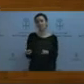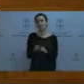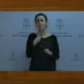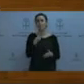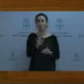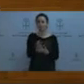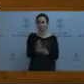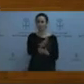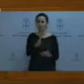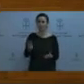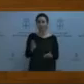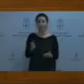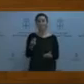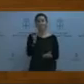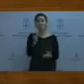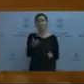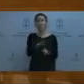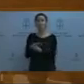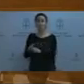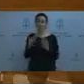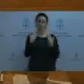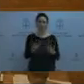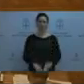portavoz del PP, son remiendos. Muchas gracias.